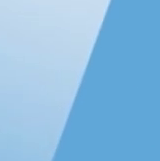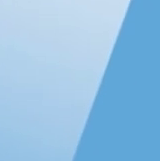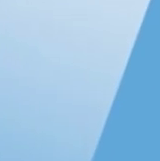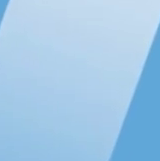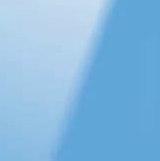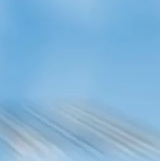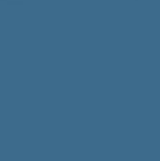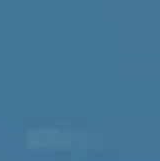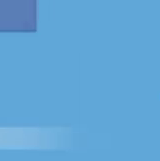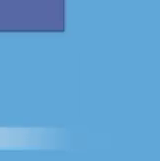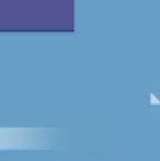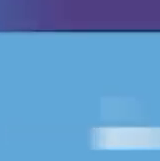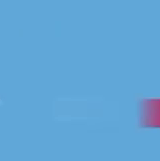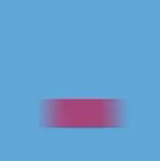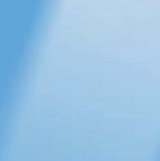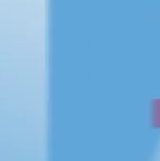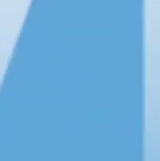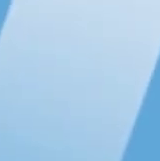Regresamos.